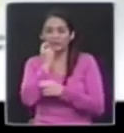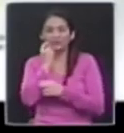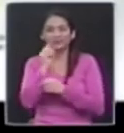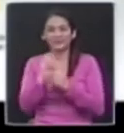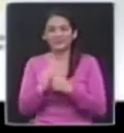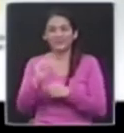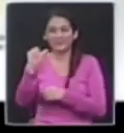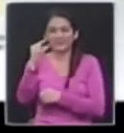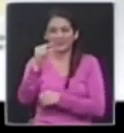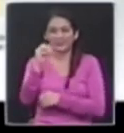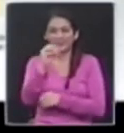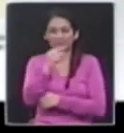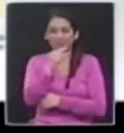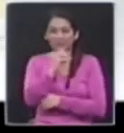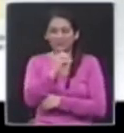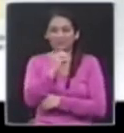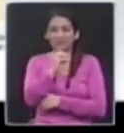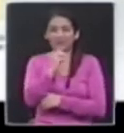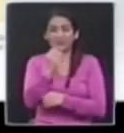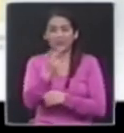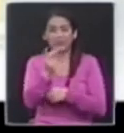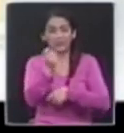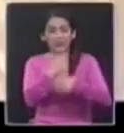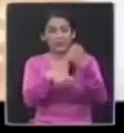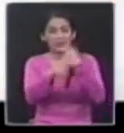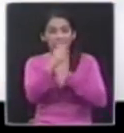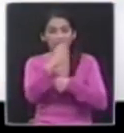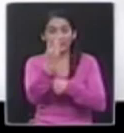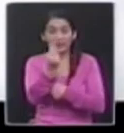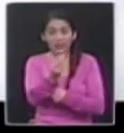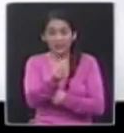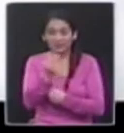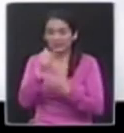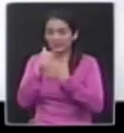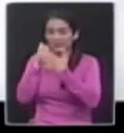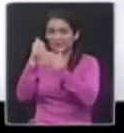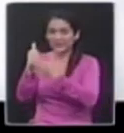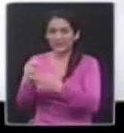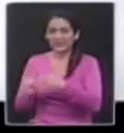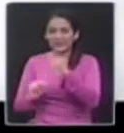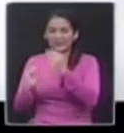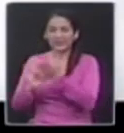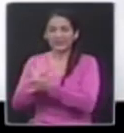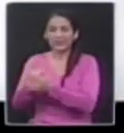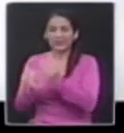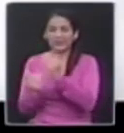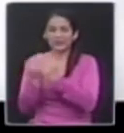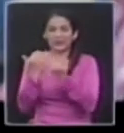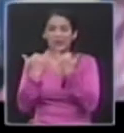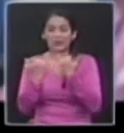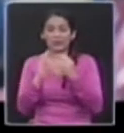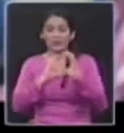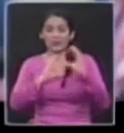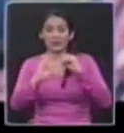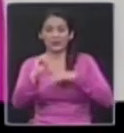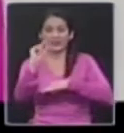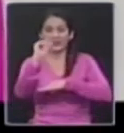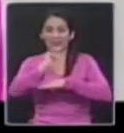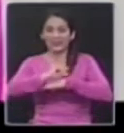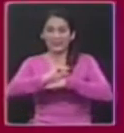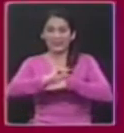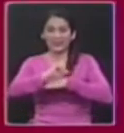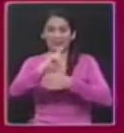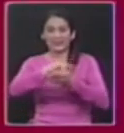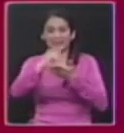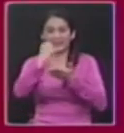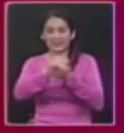noble causa. Hoy desde nuestros estudios de Quito me acompaña Daniela Sáenz, ella es gerente de marca Agogo, a quien quiero darle la bienvenida